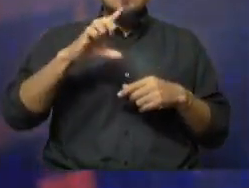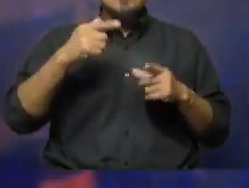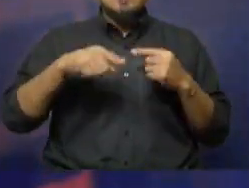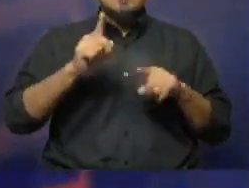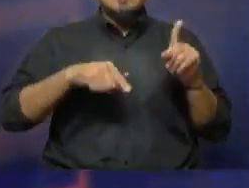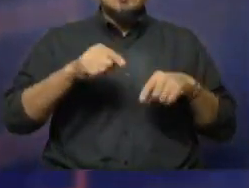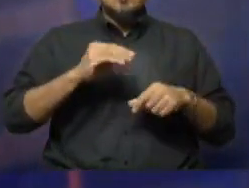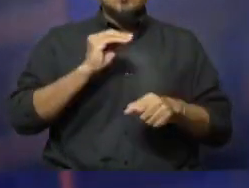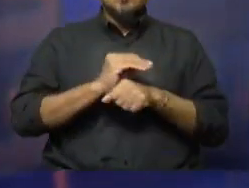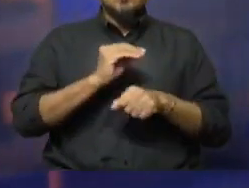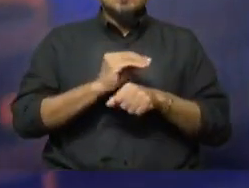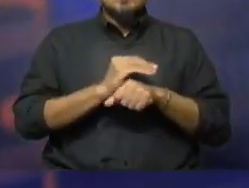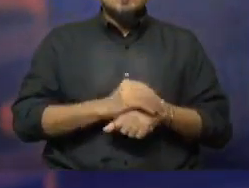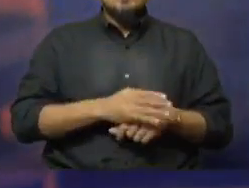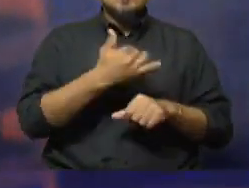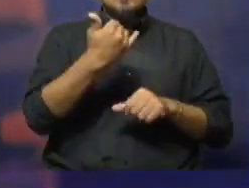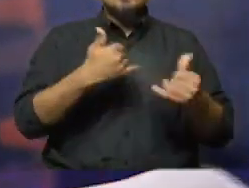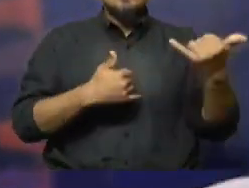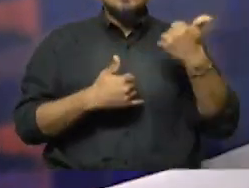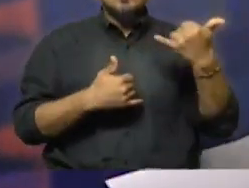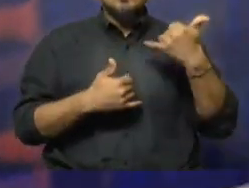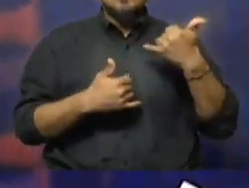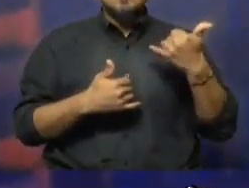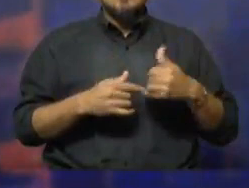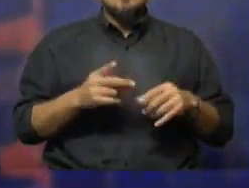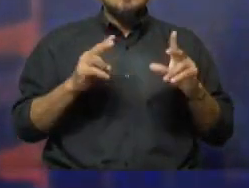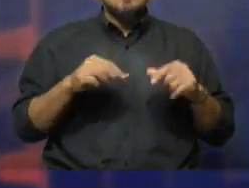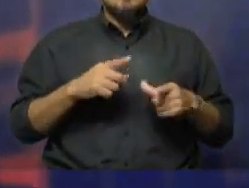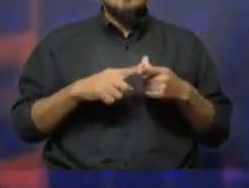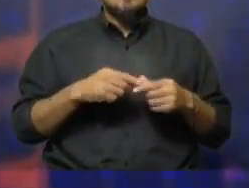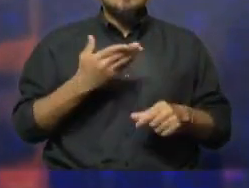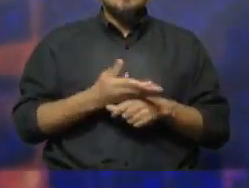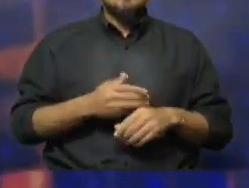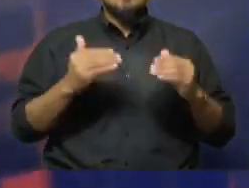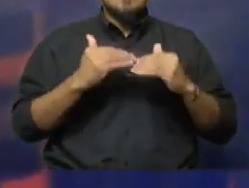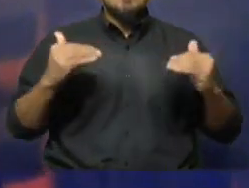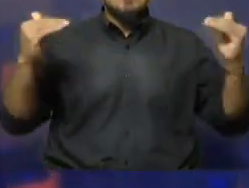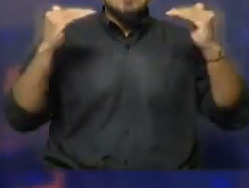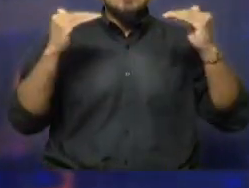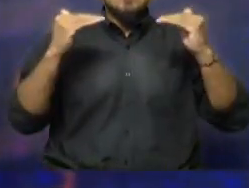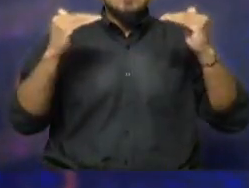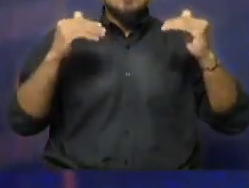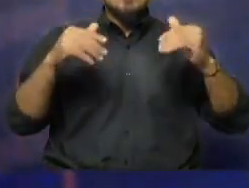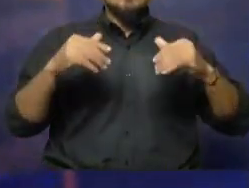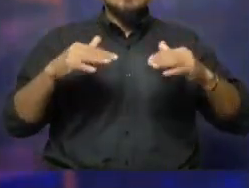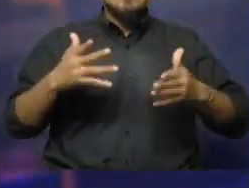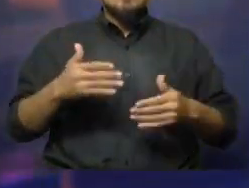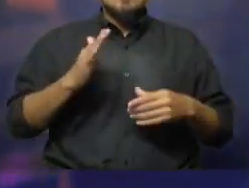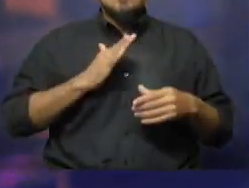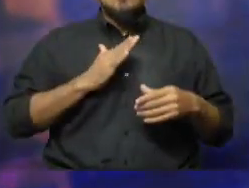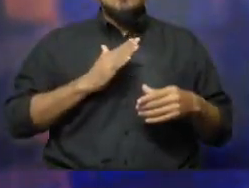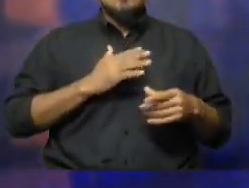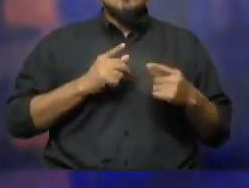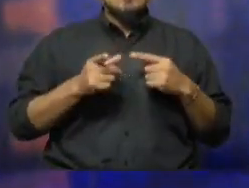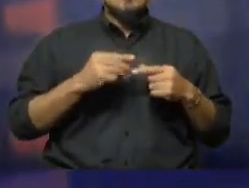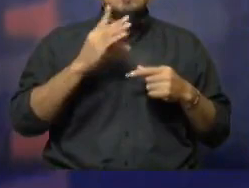cultural, que nos van a estar contando todo acerca de los reclamos de equidad en los escenarios para mujeres y disidencias.